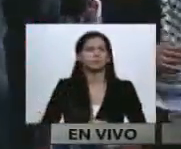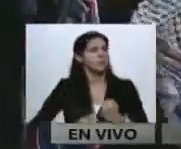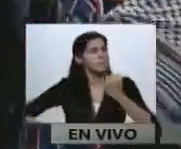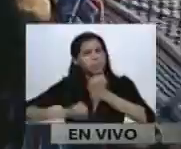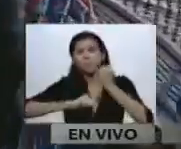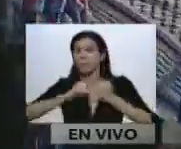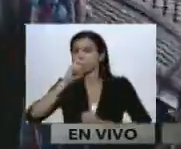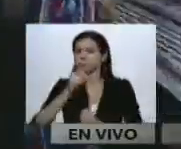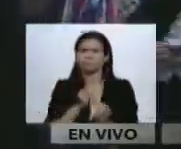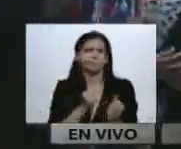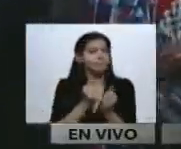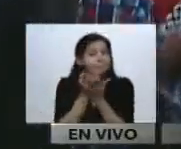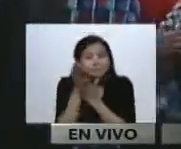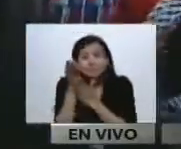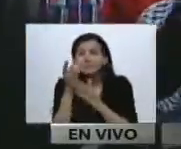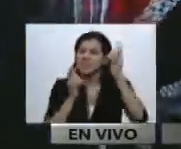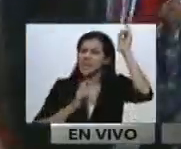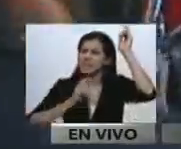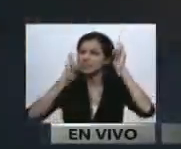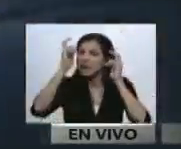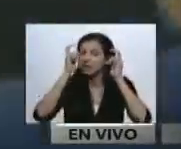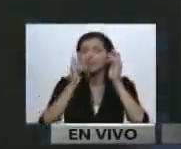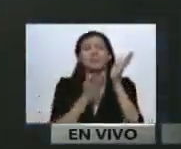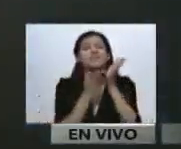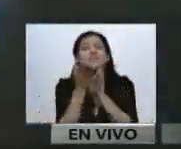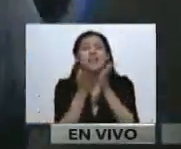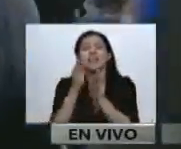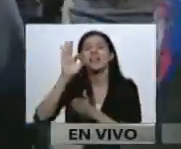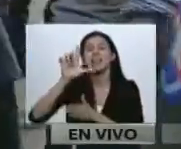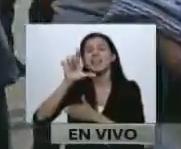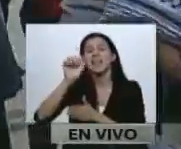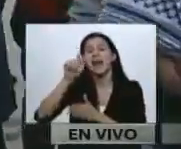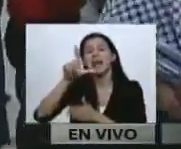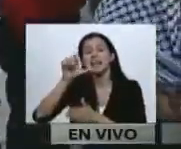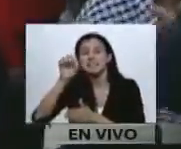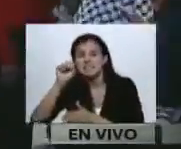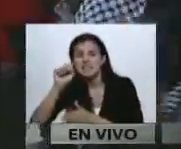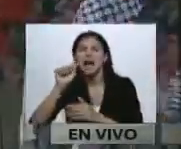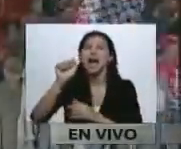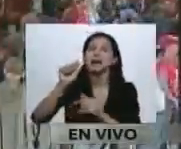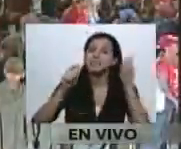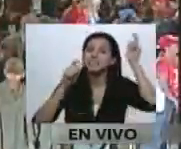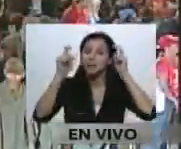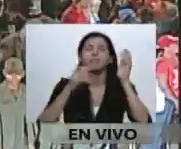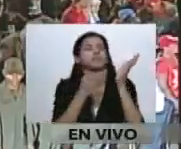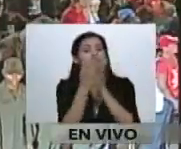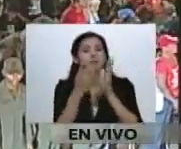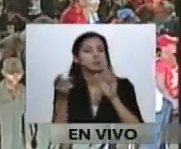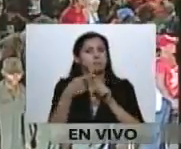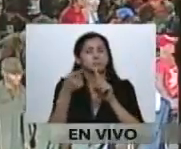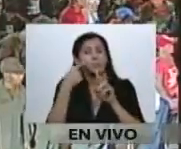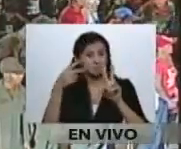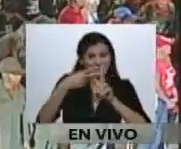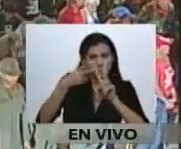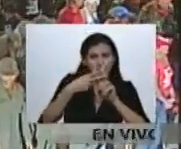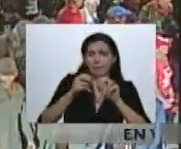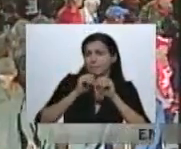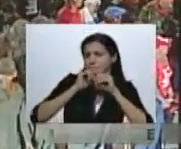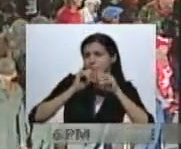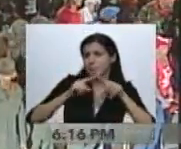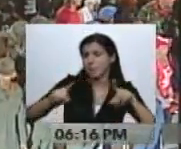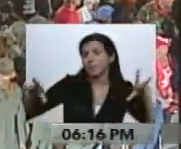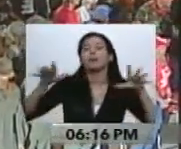Maduro. Leales a Chávez, que es la etiqueta que a esta hora se posiciona en las redes sociales y en la cual usted que nos está siguiendo por radio y